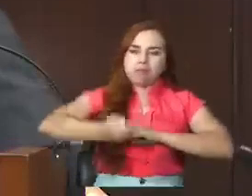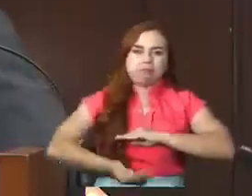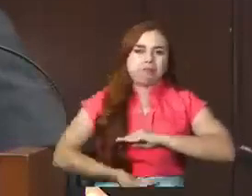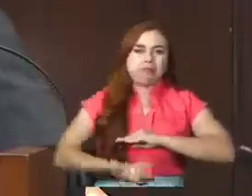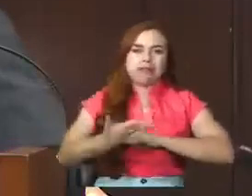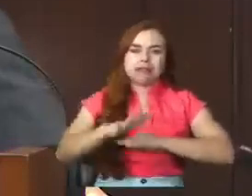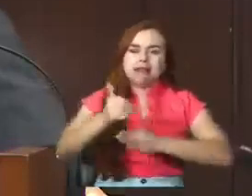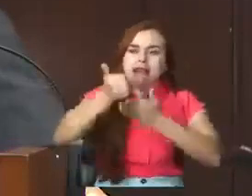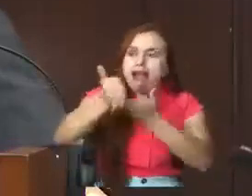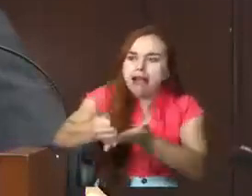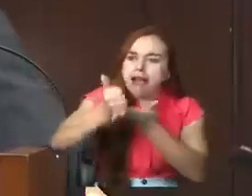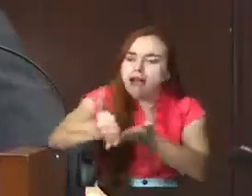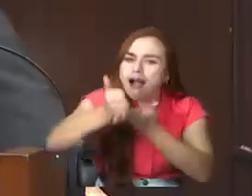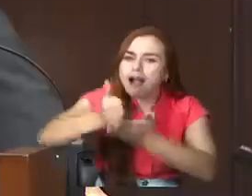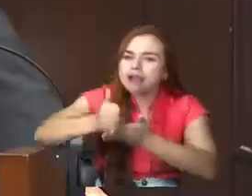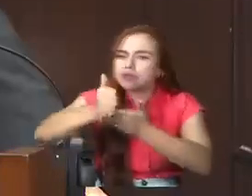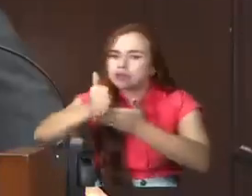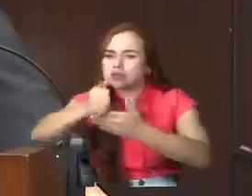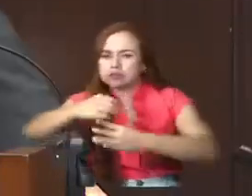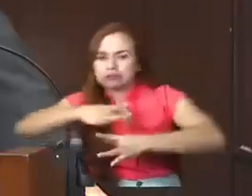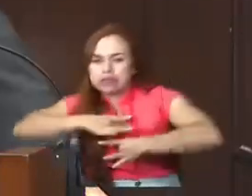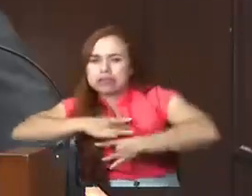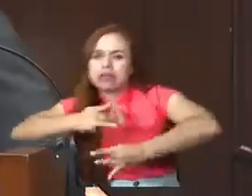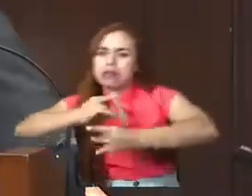es una norma de cobertura universal.